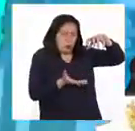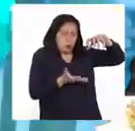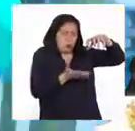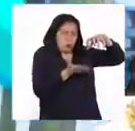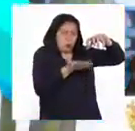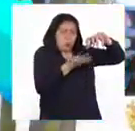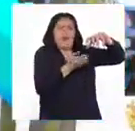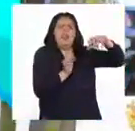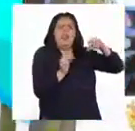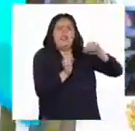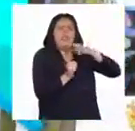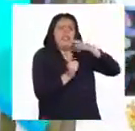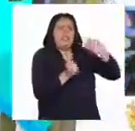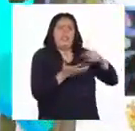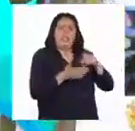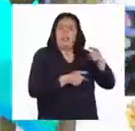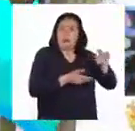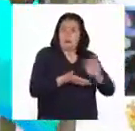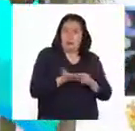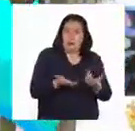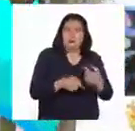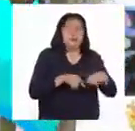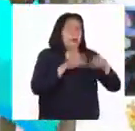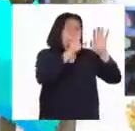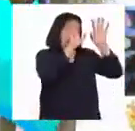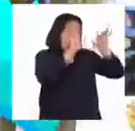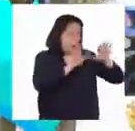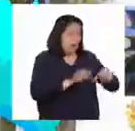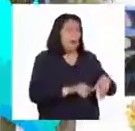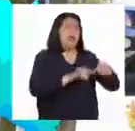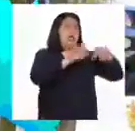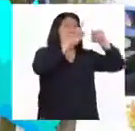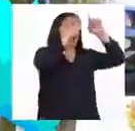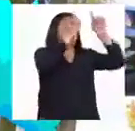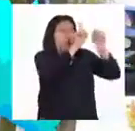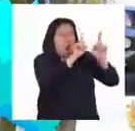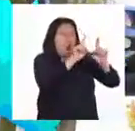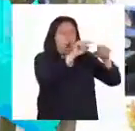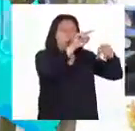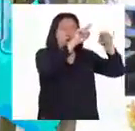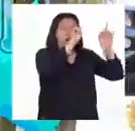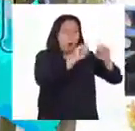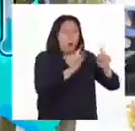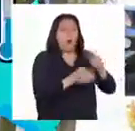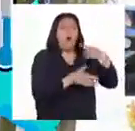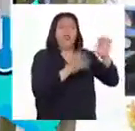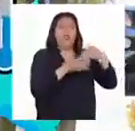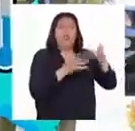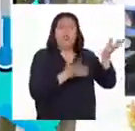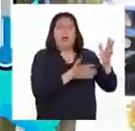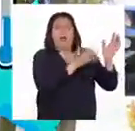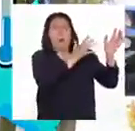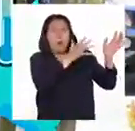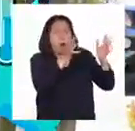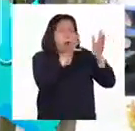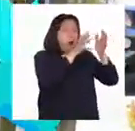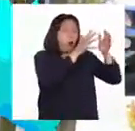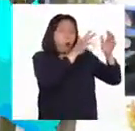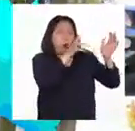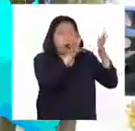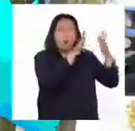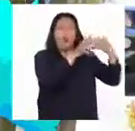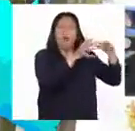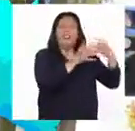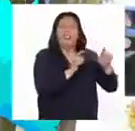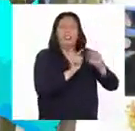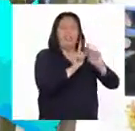Estos comprenden más de un fenómeno, como lo son las lluvias con tormentas eléctricas, las ráfagas de viento y, para